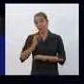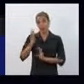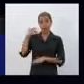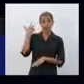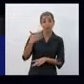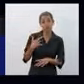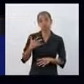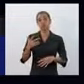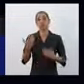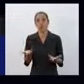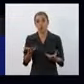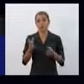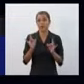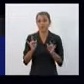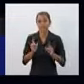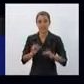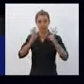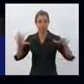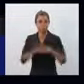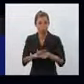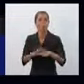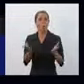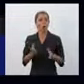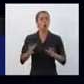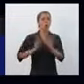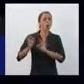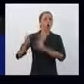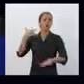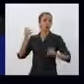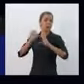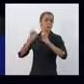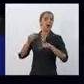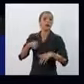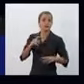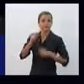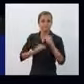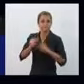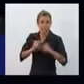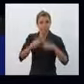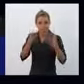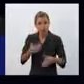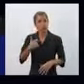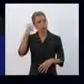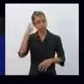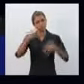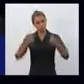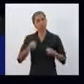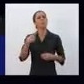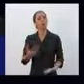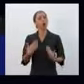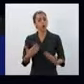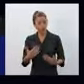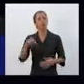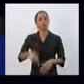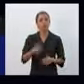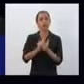erróneas depende de nosotros yo estoy convencido de que podemos que vale la pena que este octubre histórico nos tiene que encontrar dando la vuelta a la